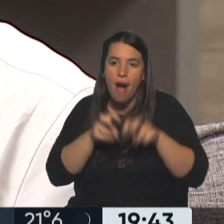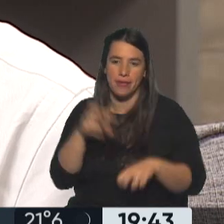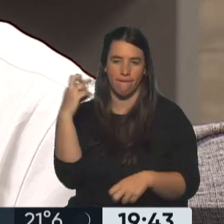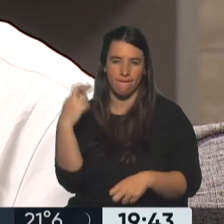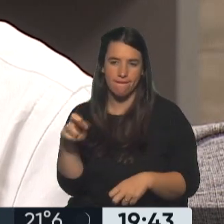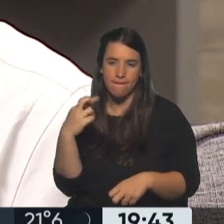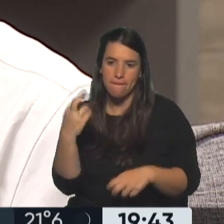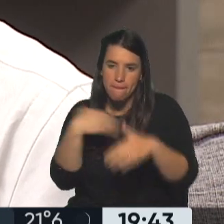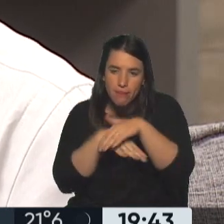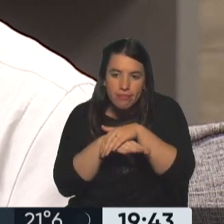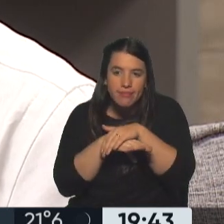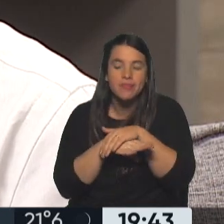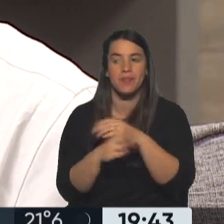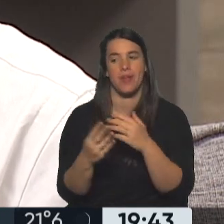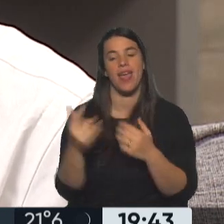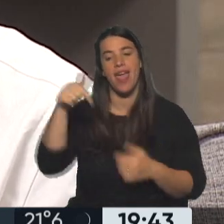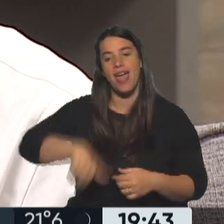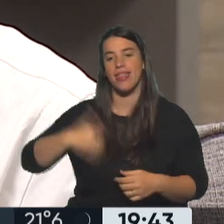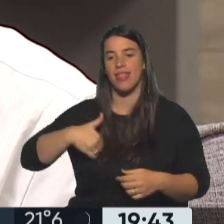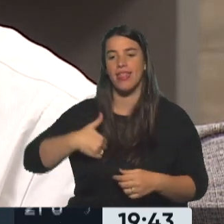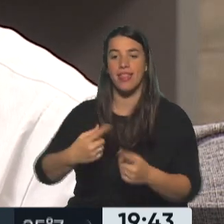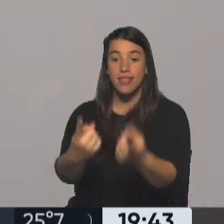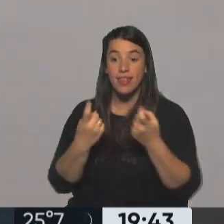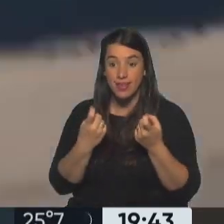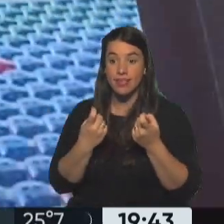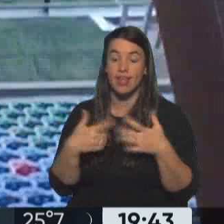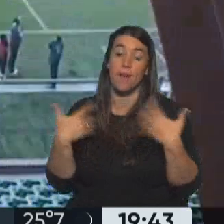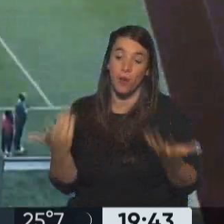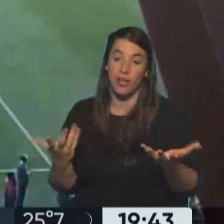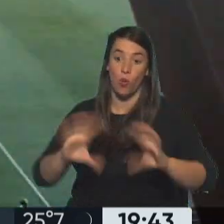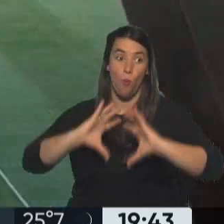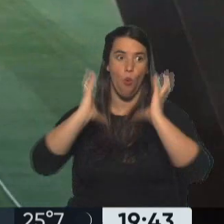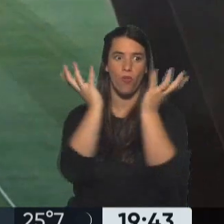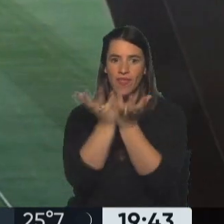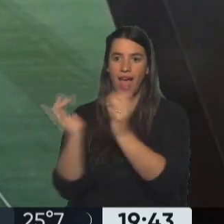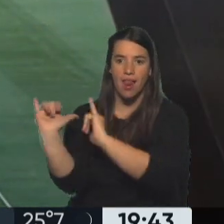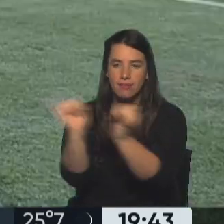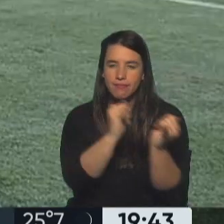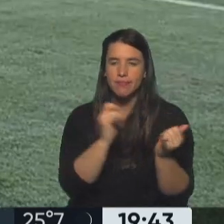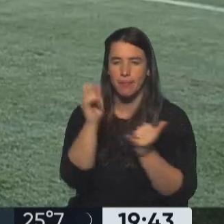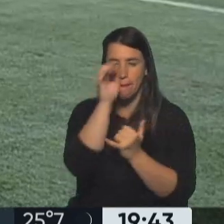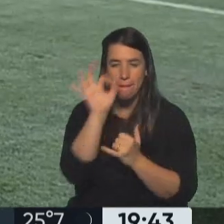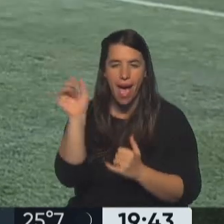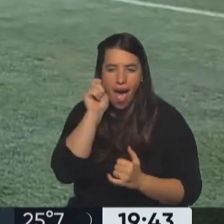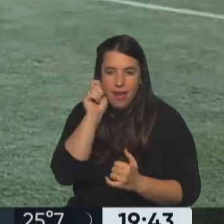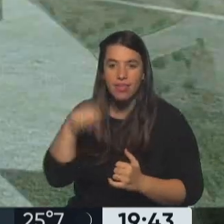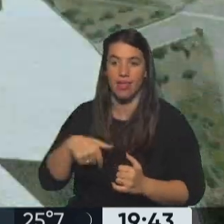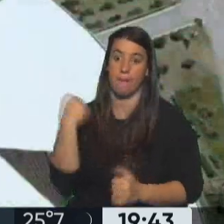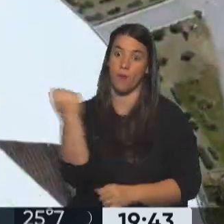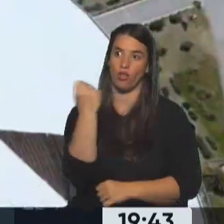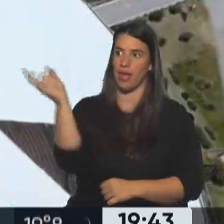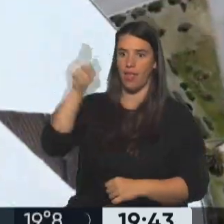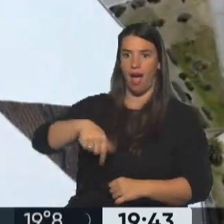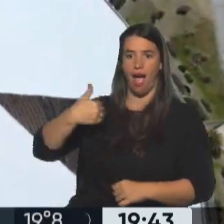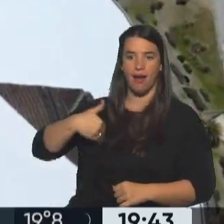que venga al mundial sub-20 a la Argentina Es realmente muy importante y desde el